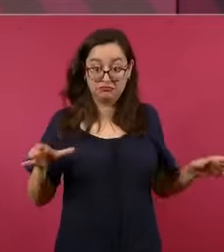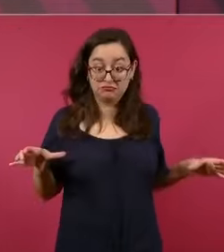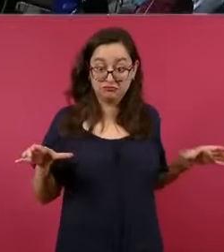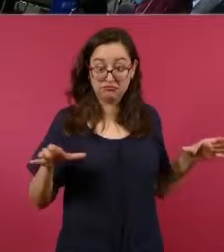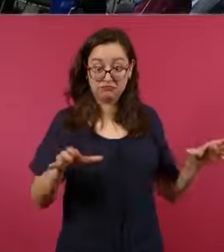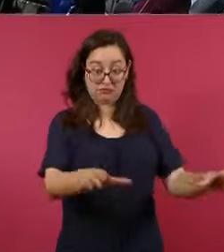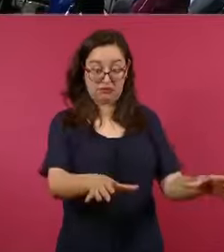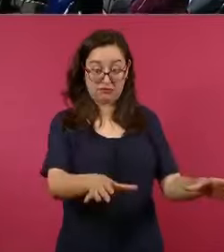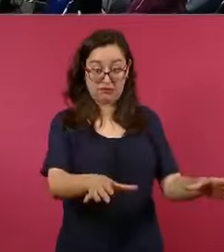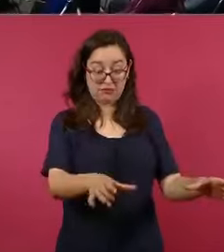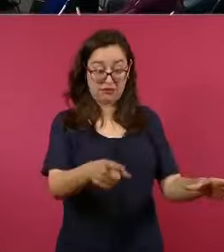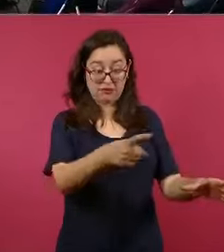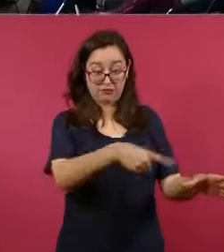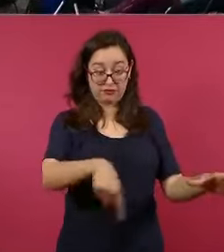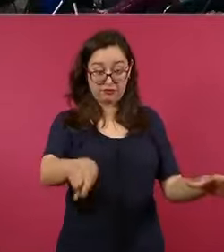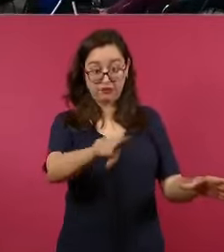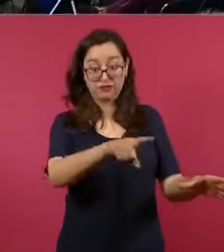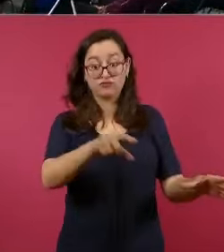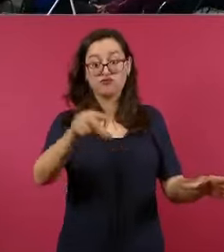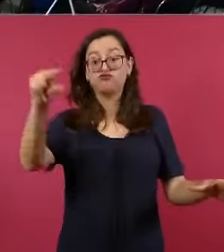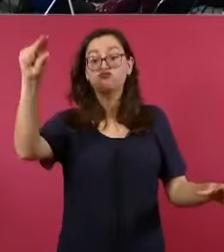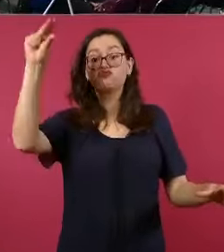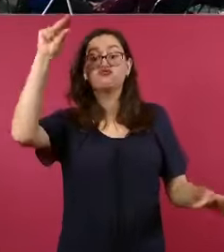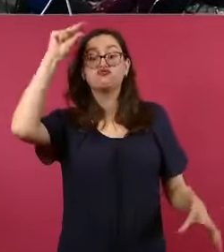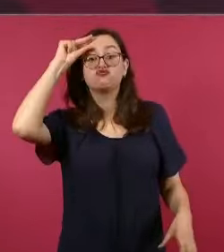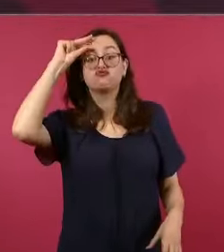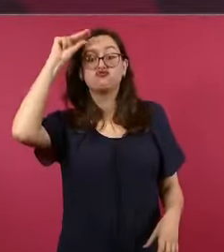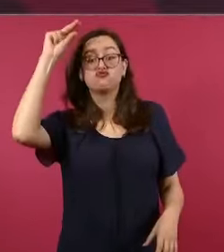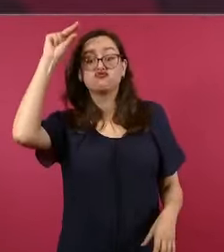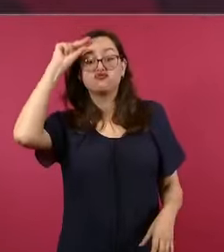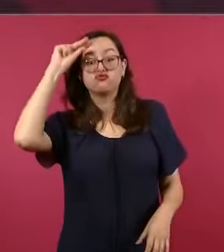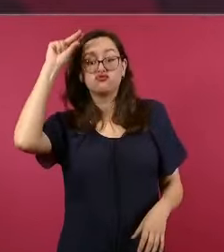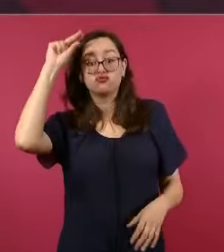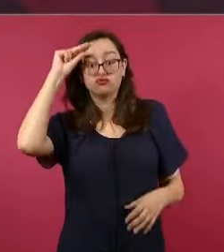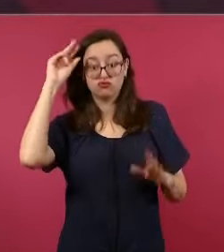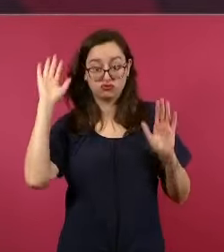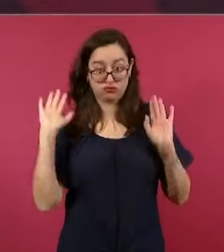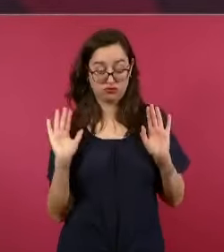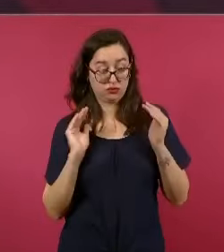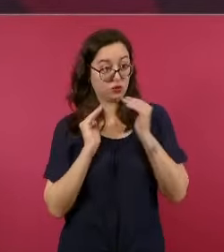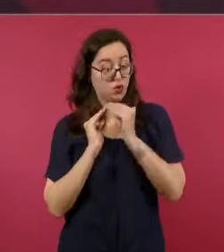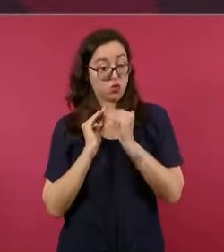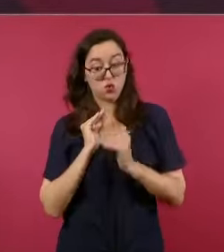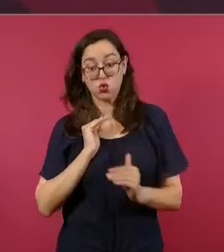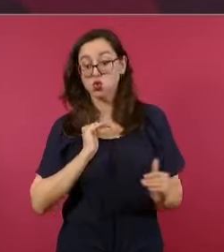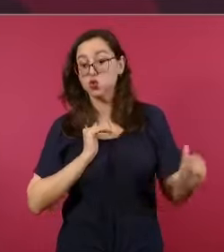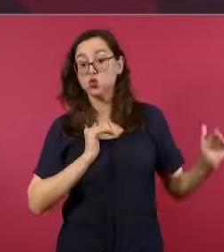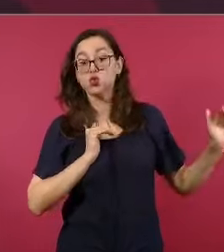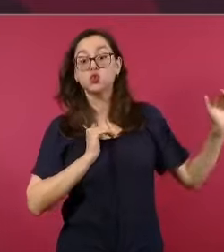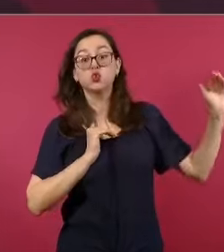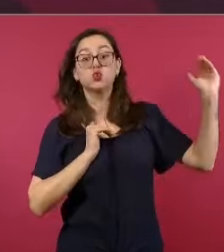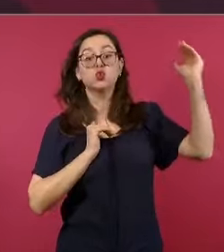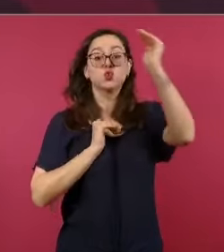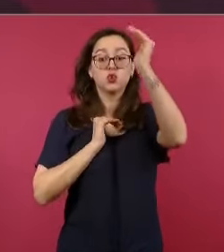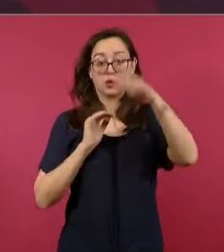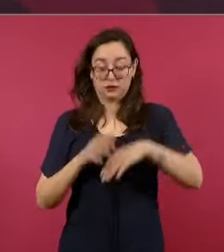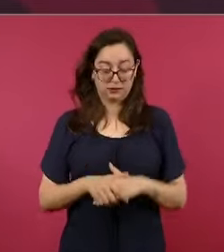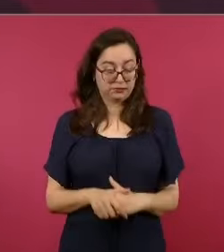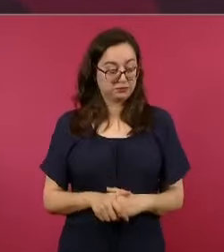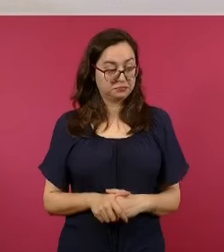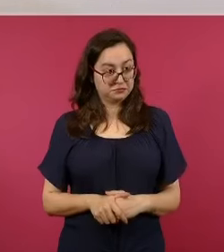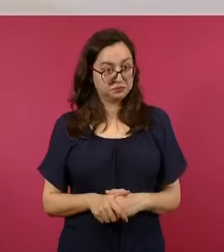parte del grupo pensante de México en todo el periodo